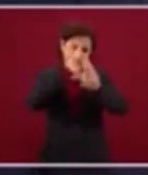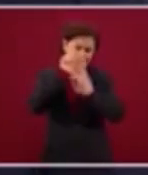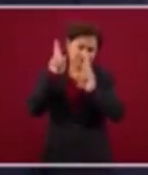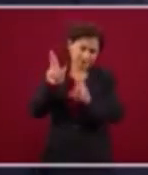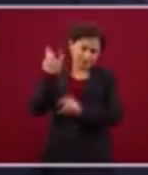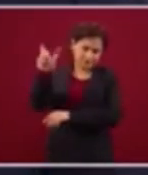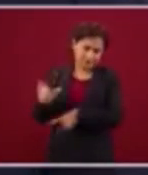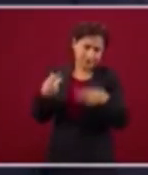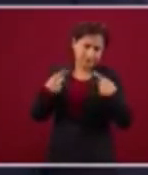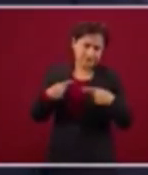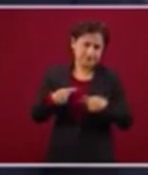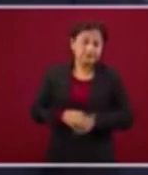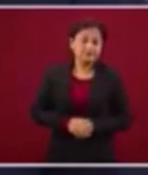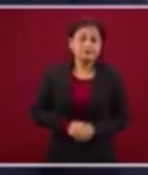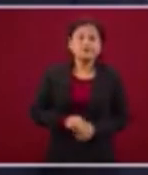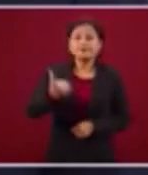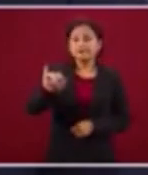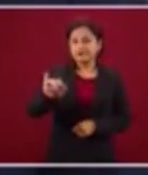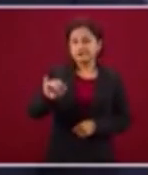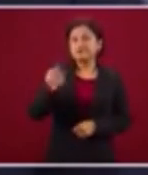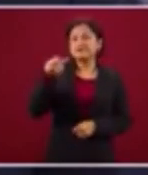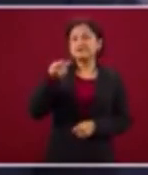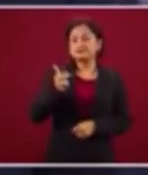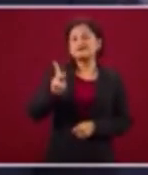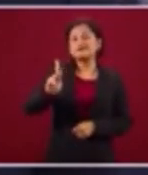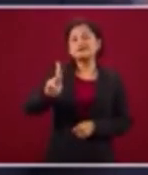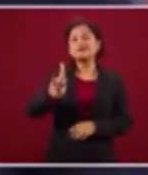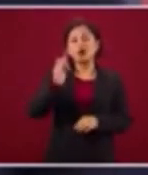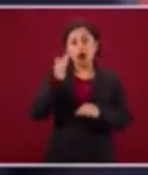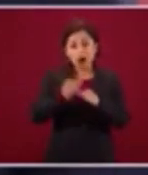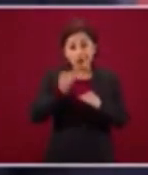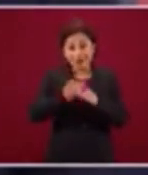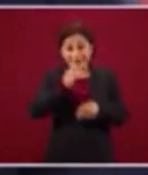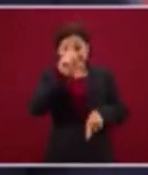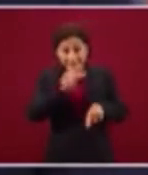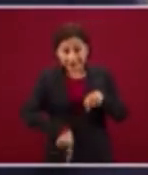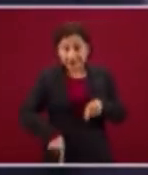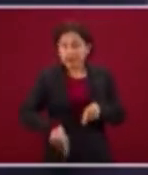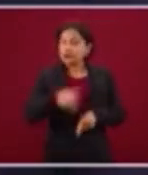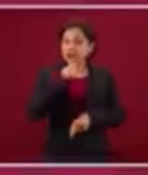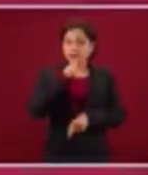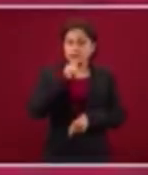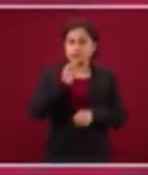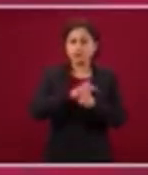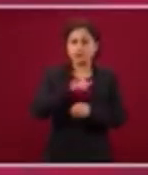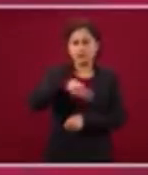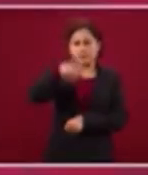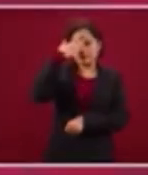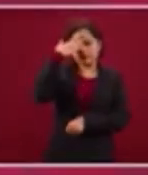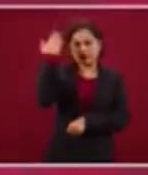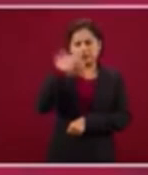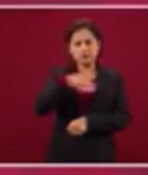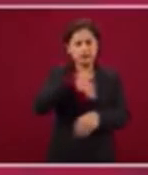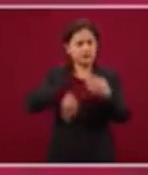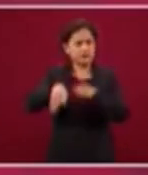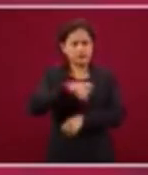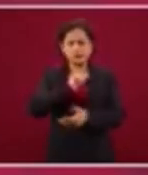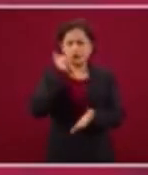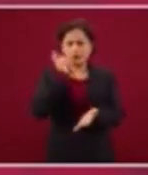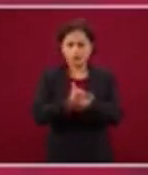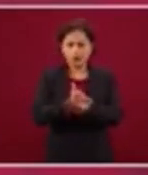todo cuesta. Saben que no se puede adaptar, ¿sí? Ponerle las